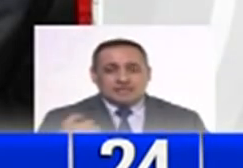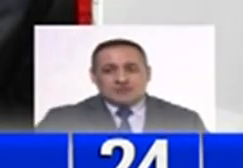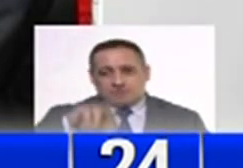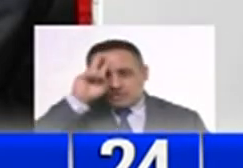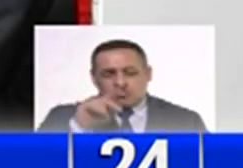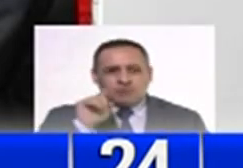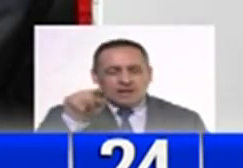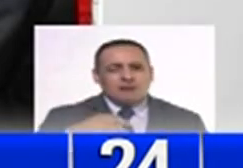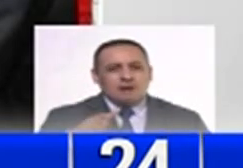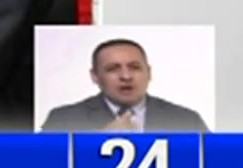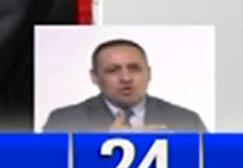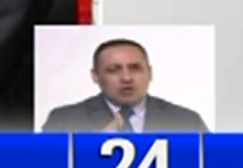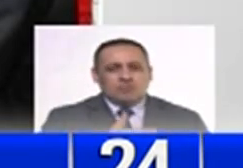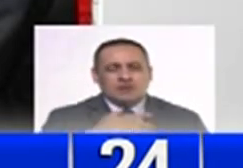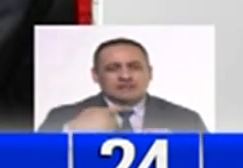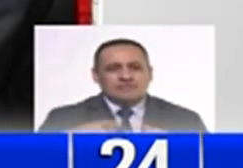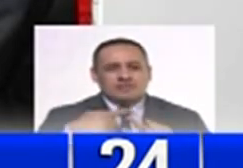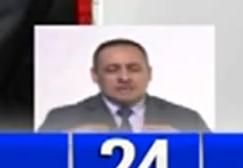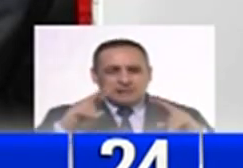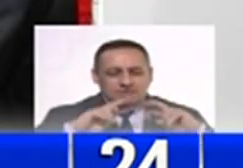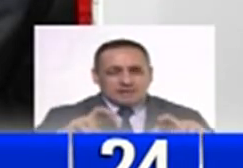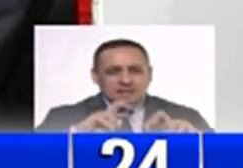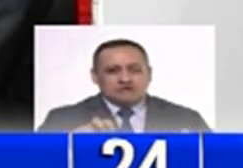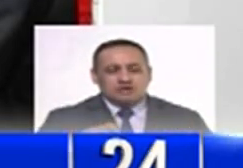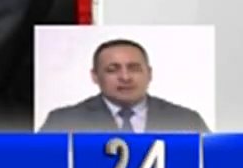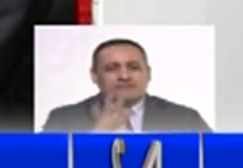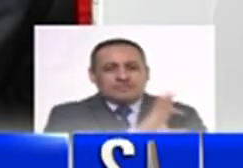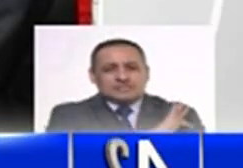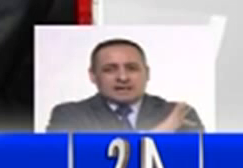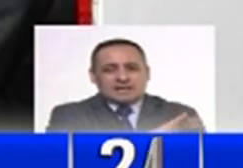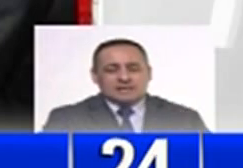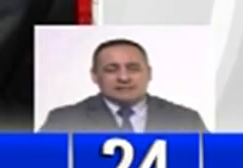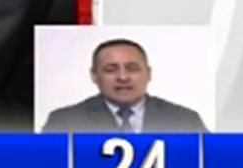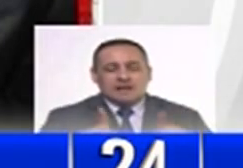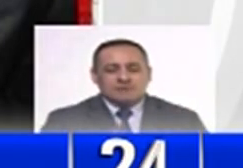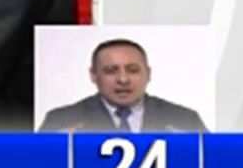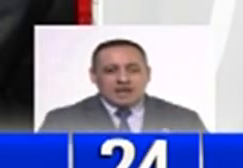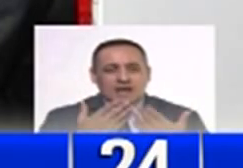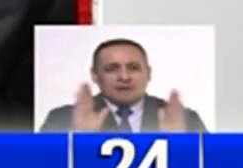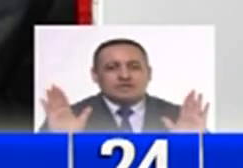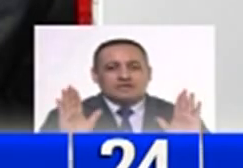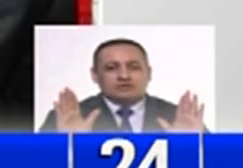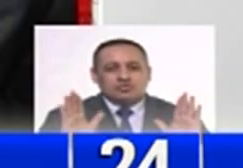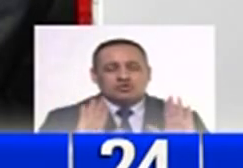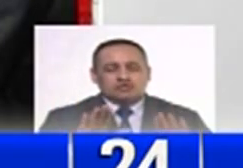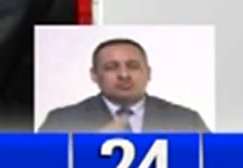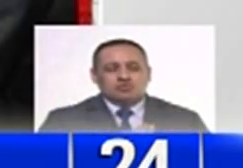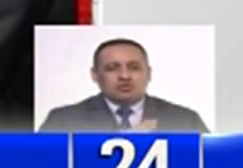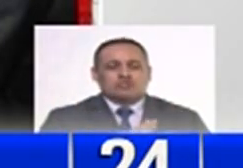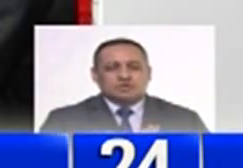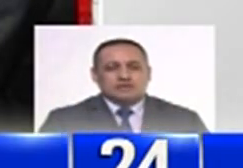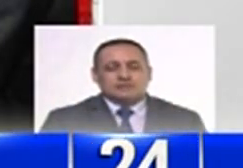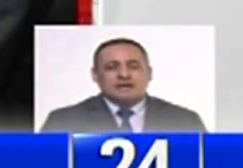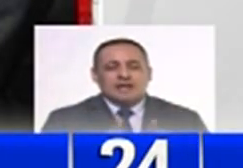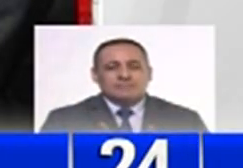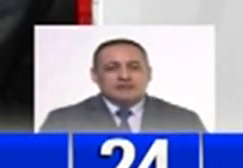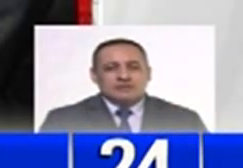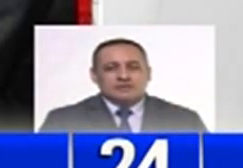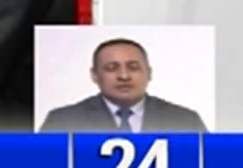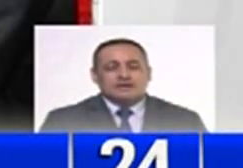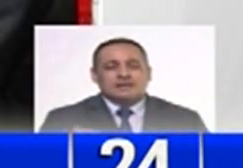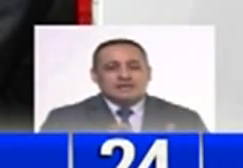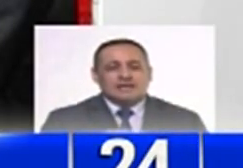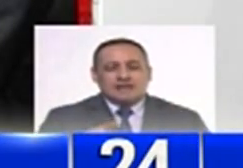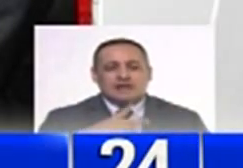viene colaborando en las investigaciones que la Fiscalía ha abierto en su contra. Es más,